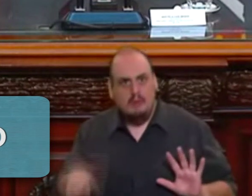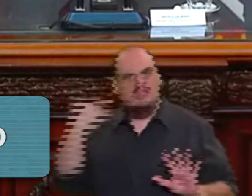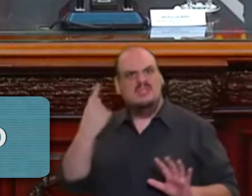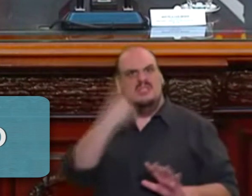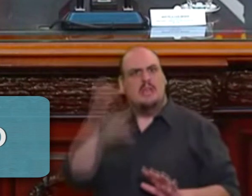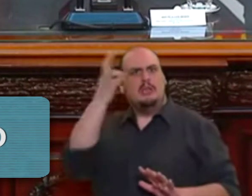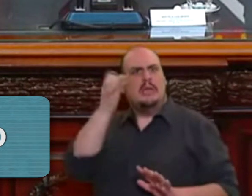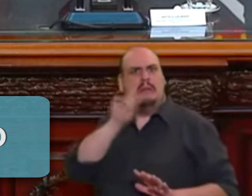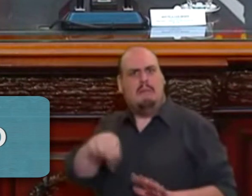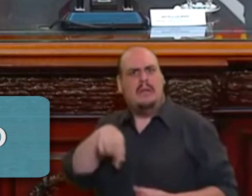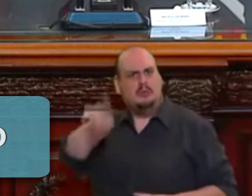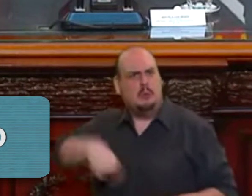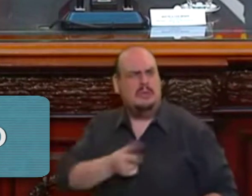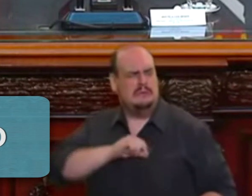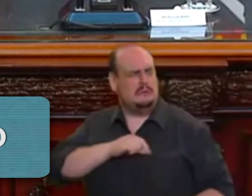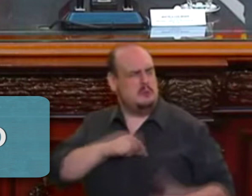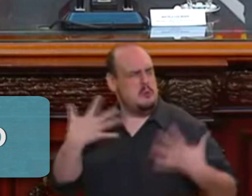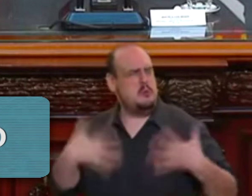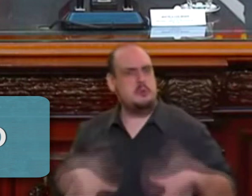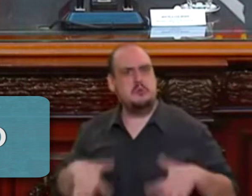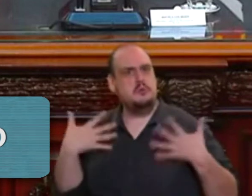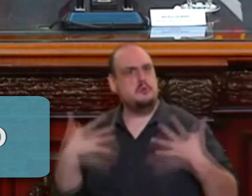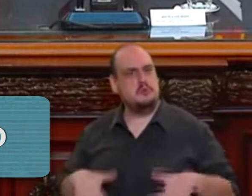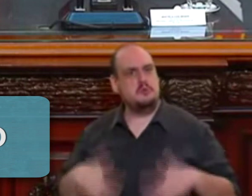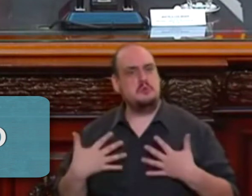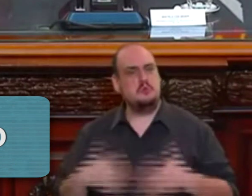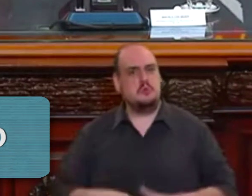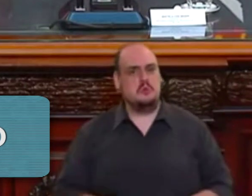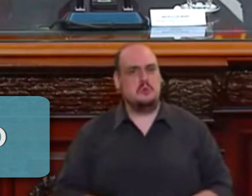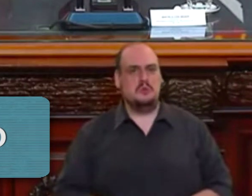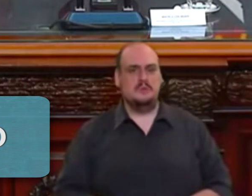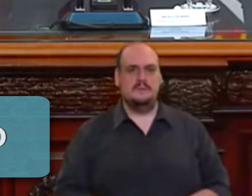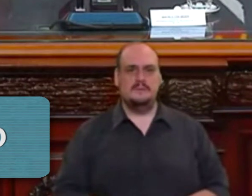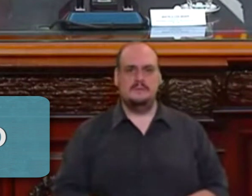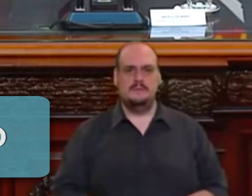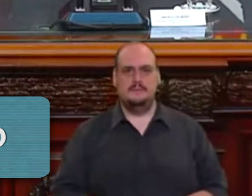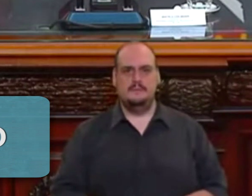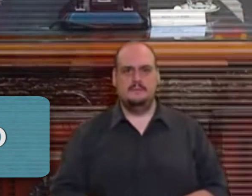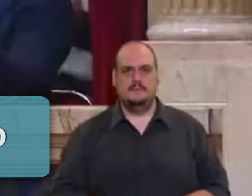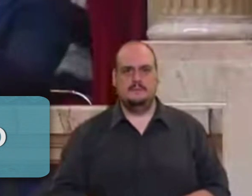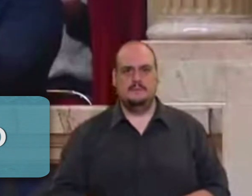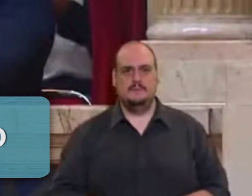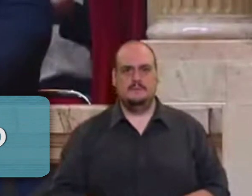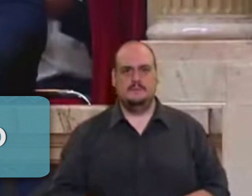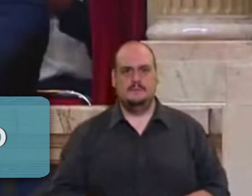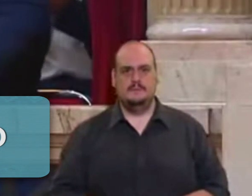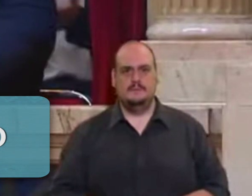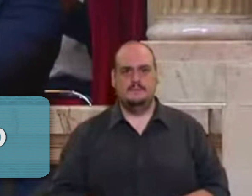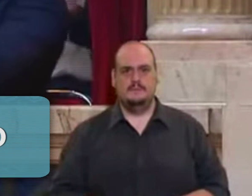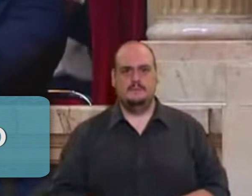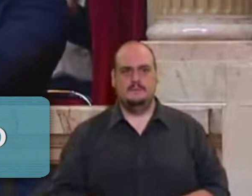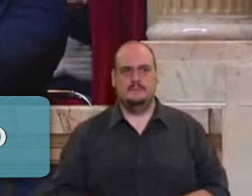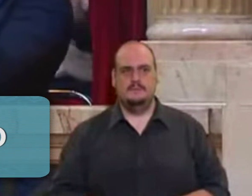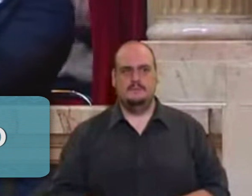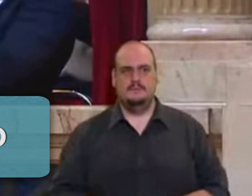esa entrevista dijo que nadie maneja sus redes sociales, que lo hace él mismo, y lo hace en el desayuno, el almuerzo, la merienda y la cena,